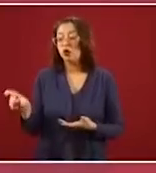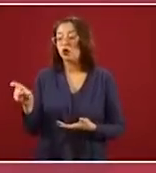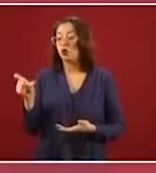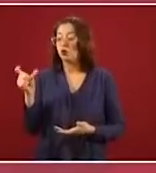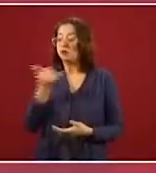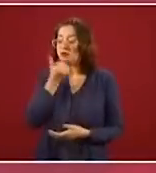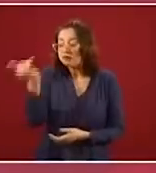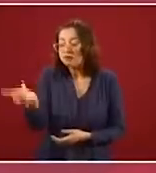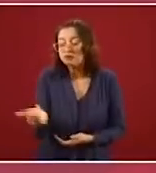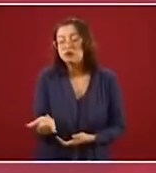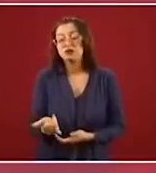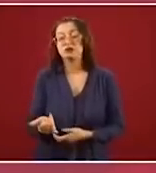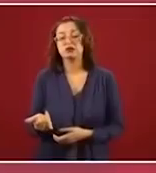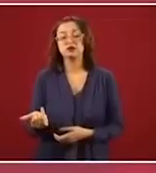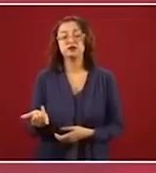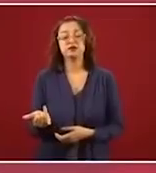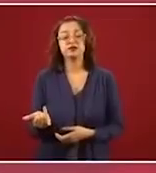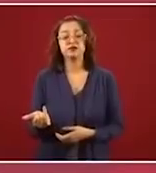incorrecta,